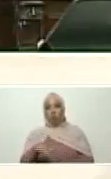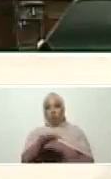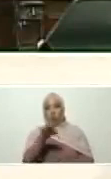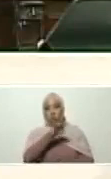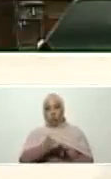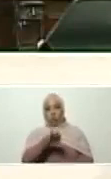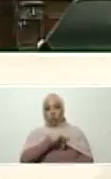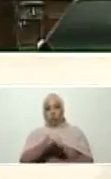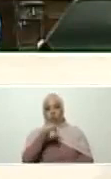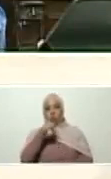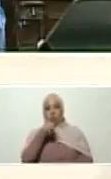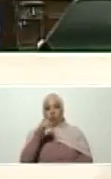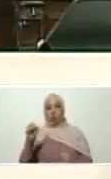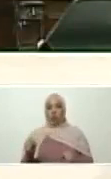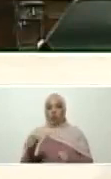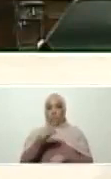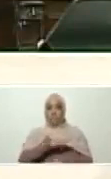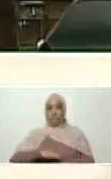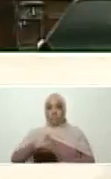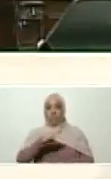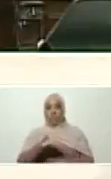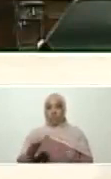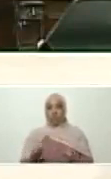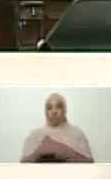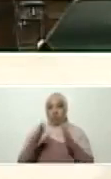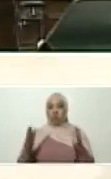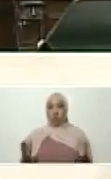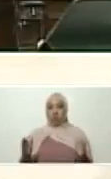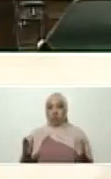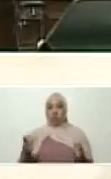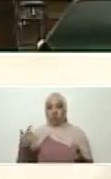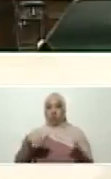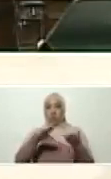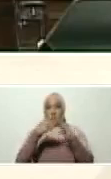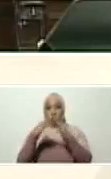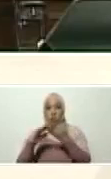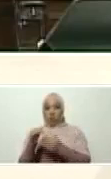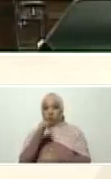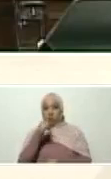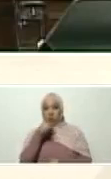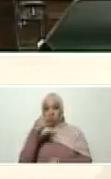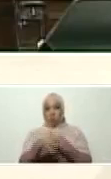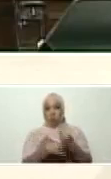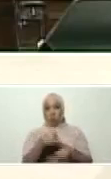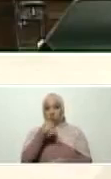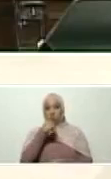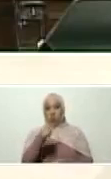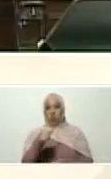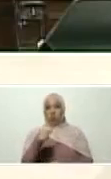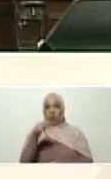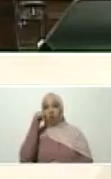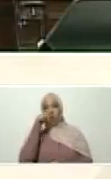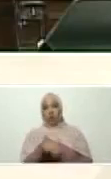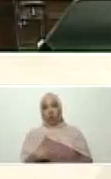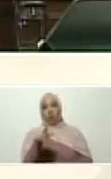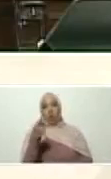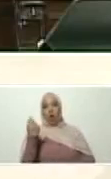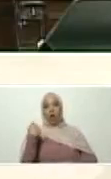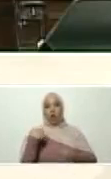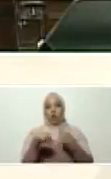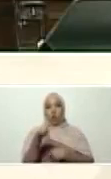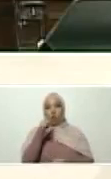las misiones y grandes misiones, en la comuna, en el Consejo Comunal, si algo visualizó, es el papel económico